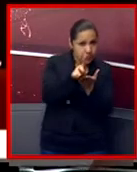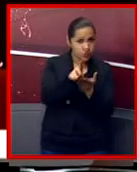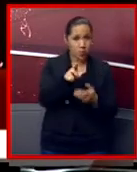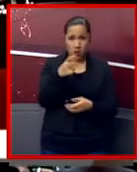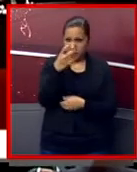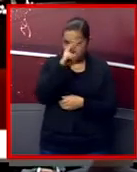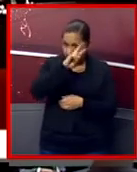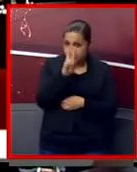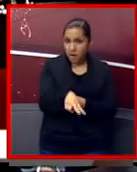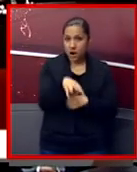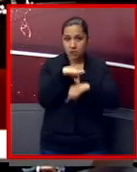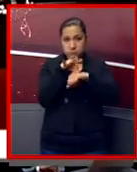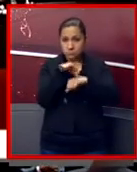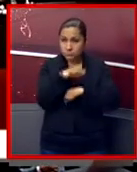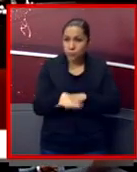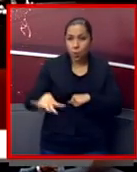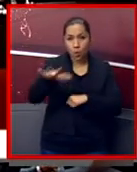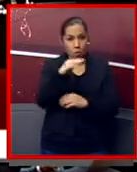sustantiva.